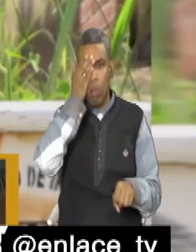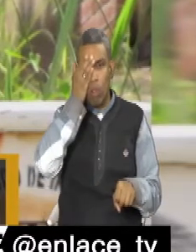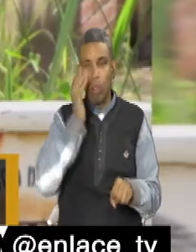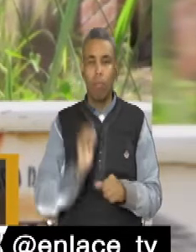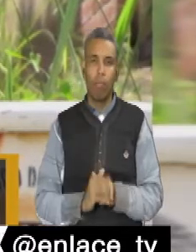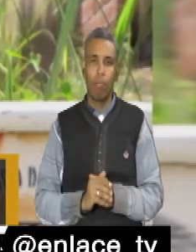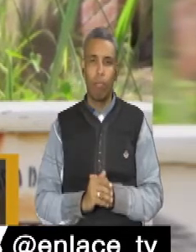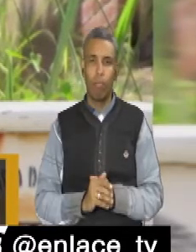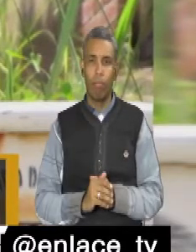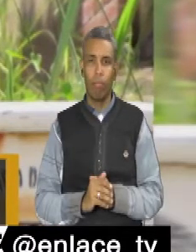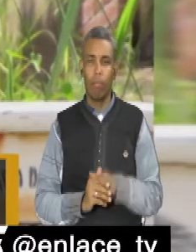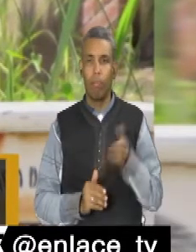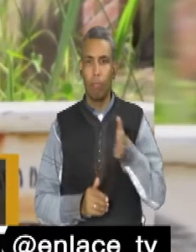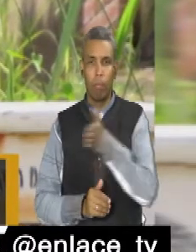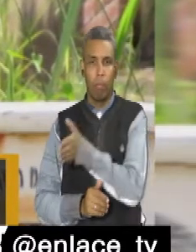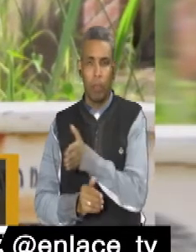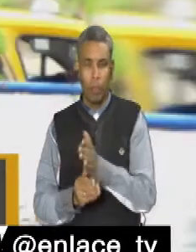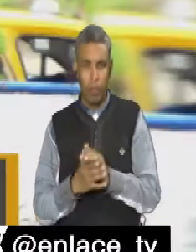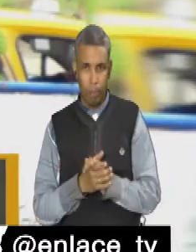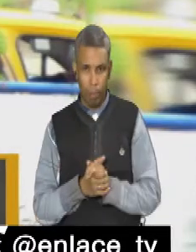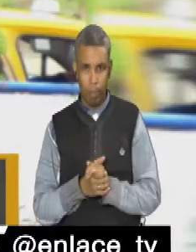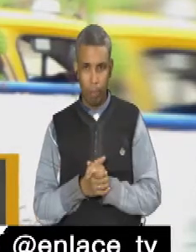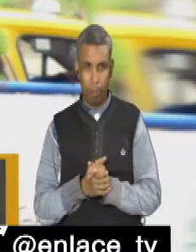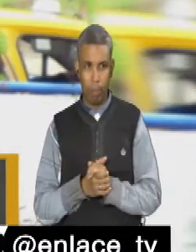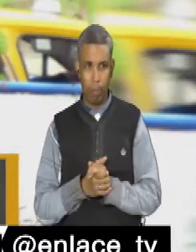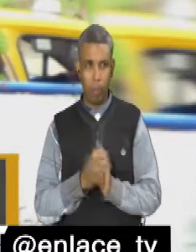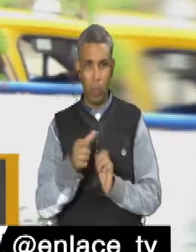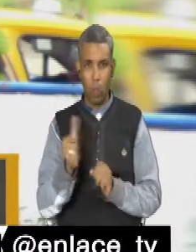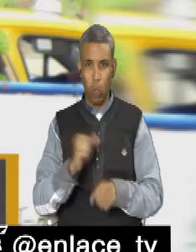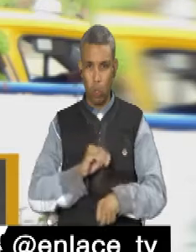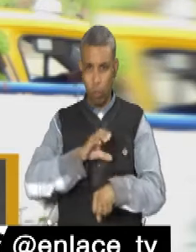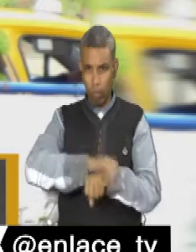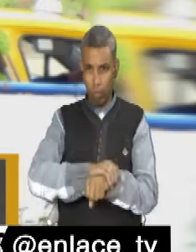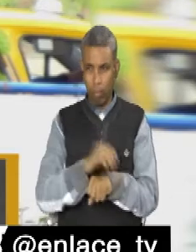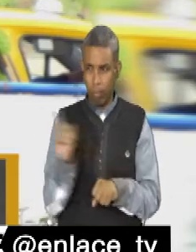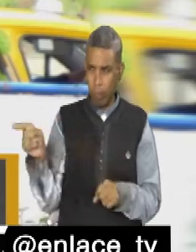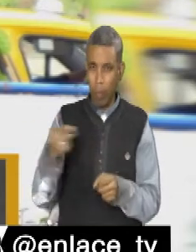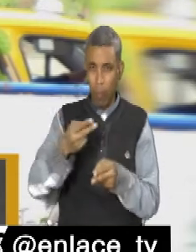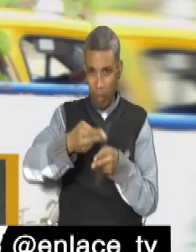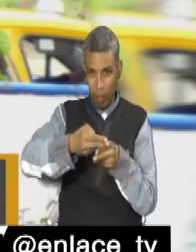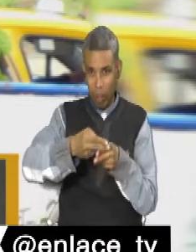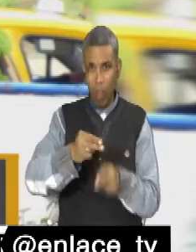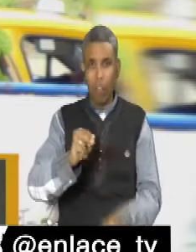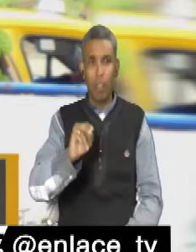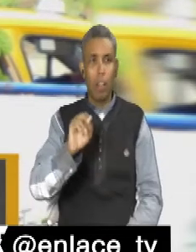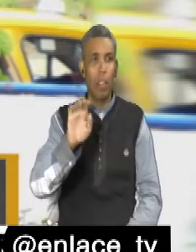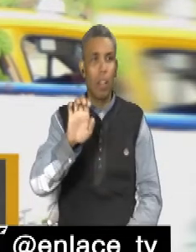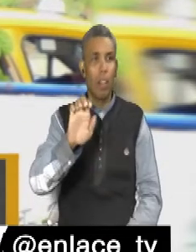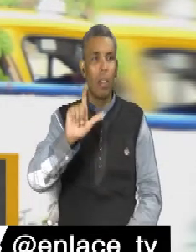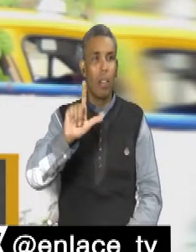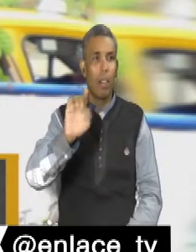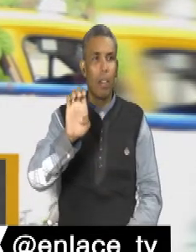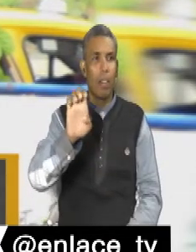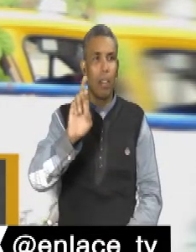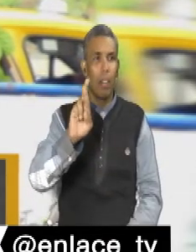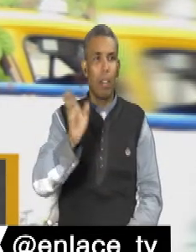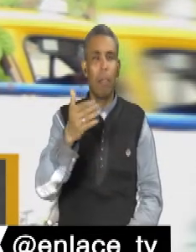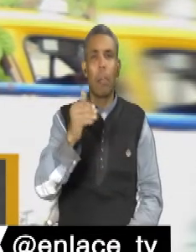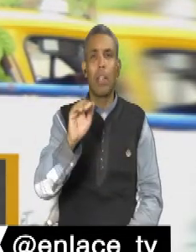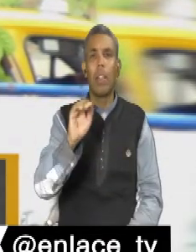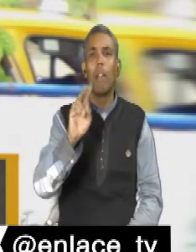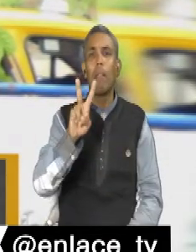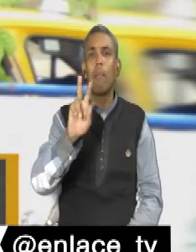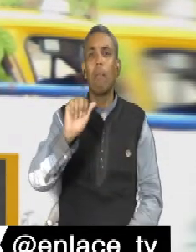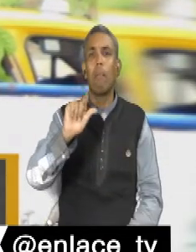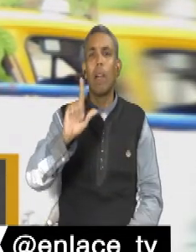Y en otras capturas hechas también por el CTI, fue detenido otro hombre identificado como Elber Baldovino por el delito de